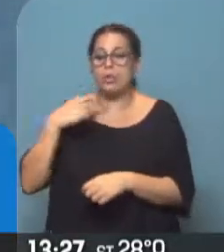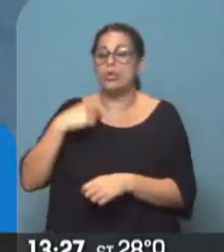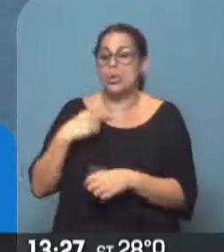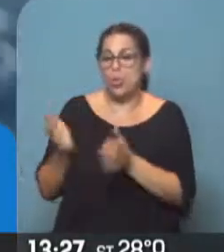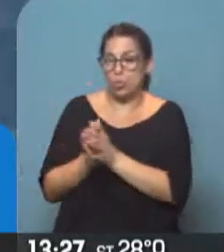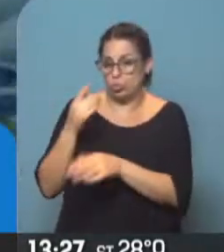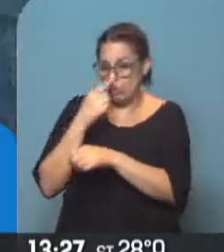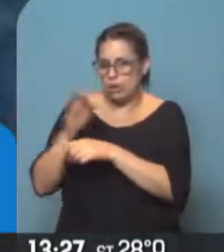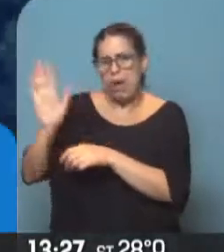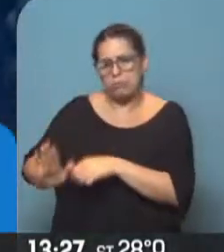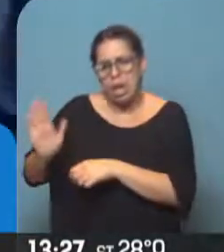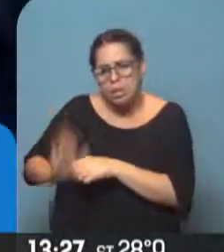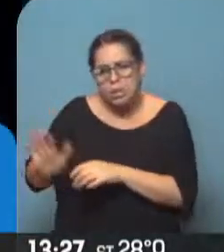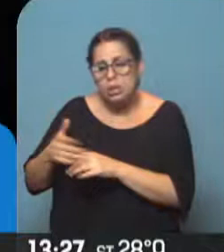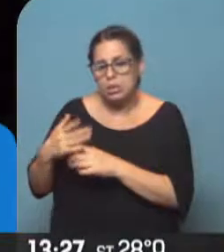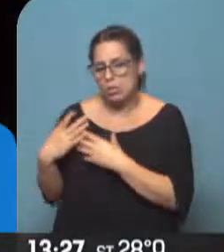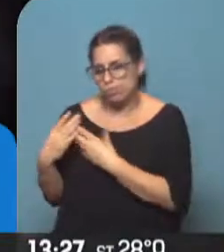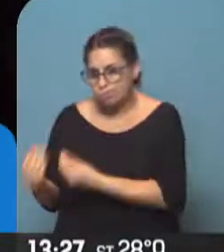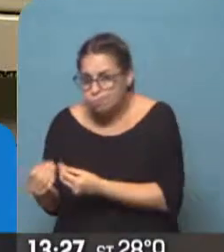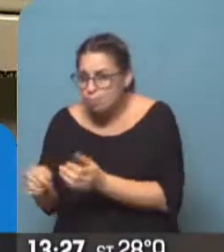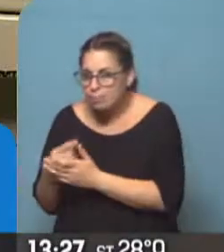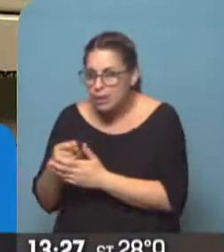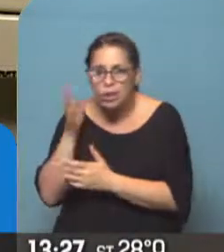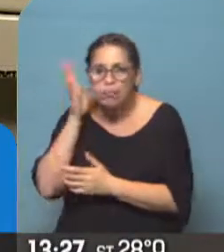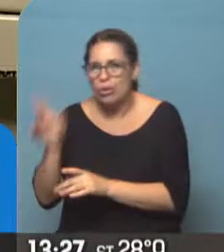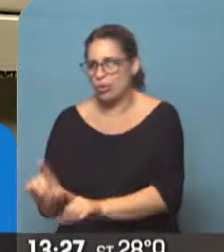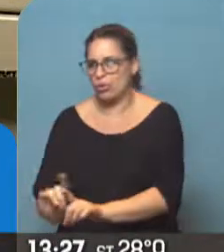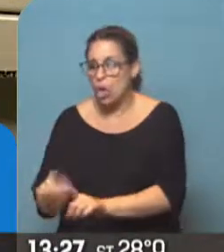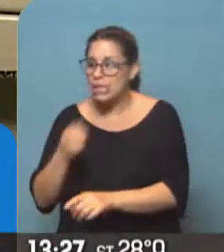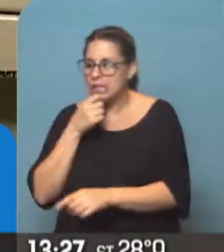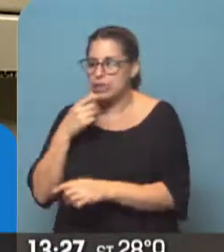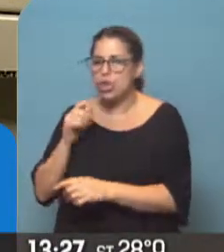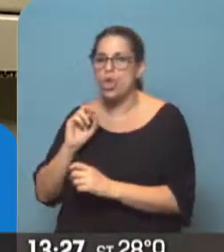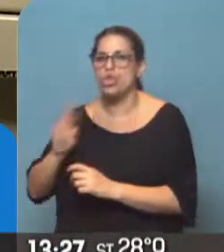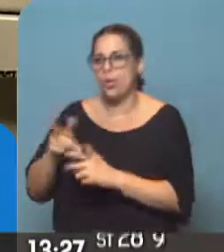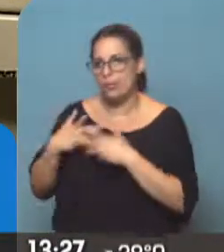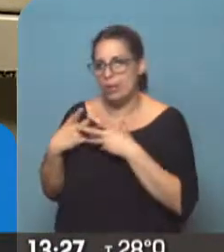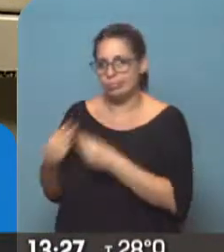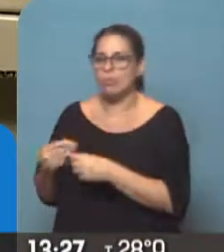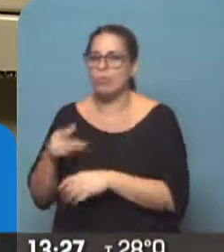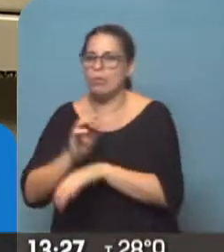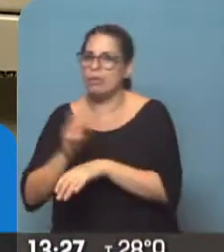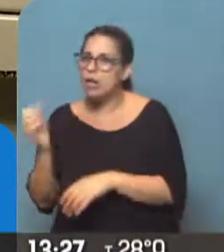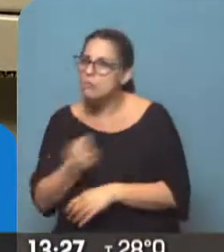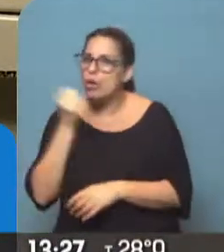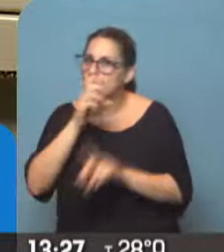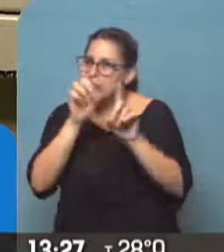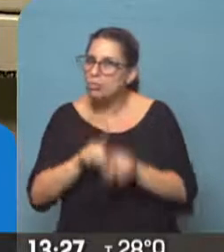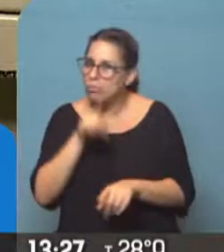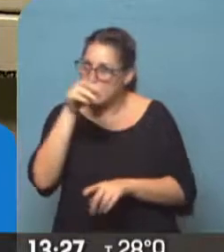perro lo acarició lo contengo pero no en exceso porque si yo le doy una importancia superior a la